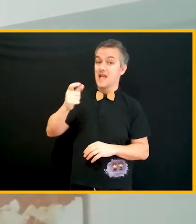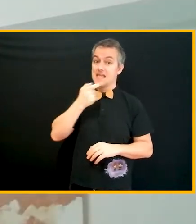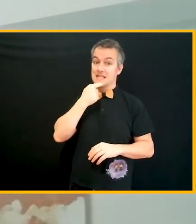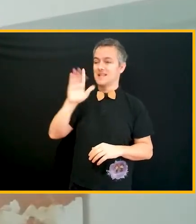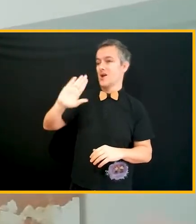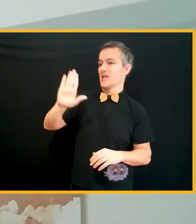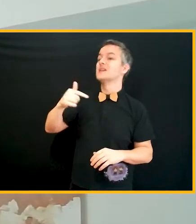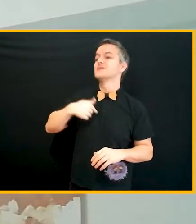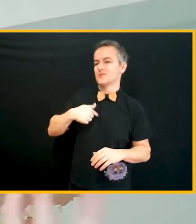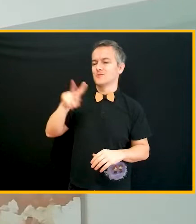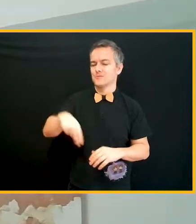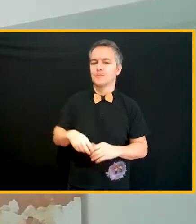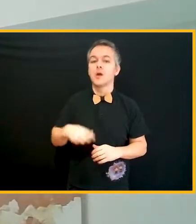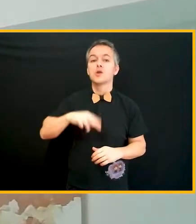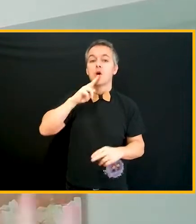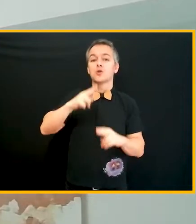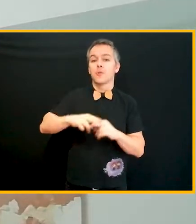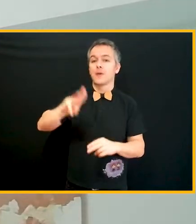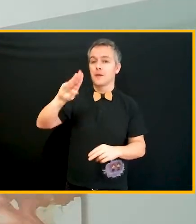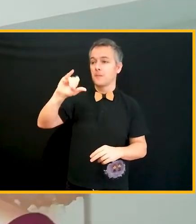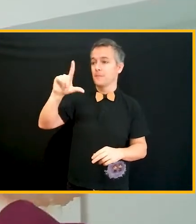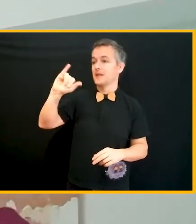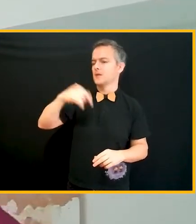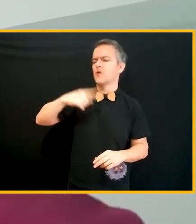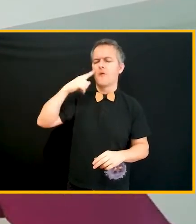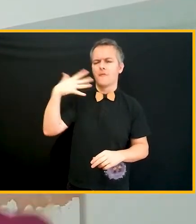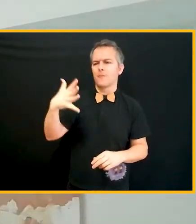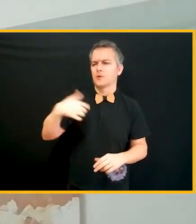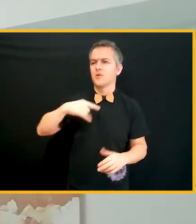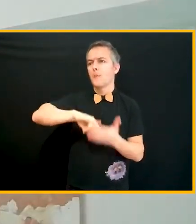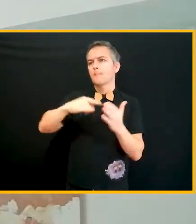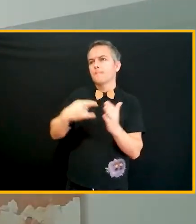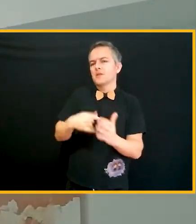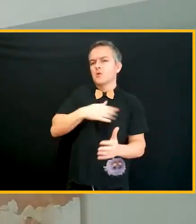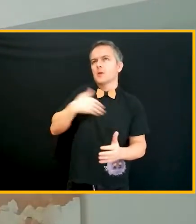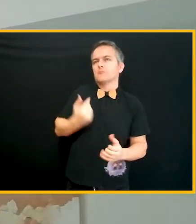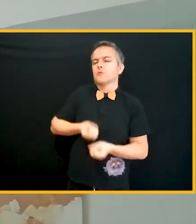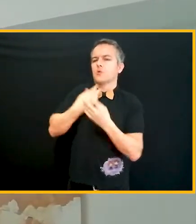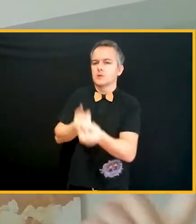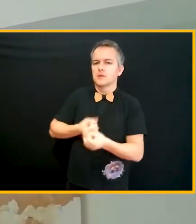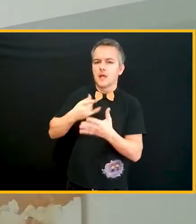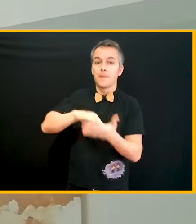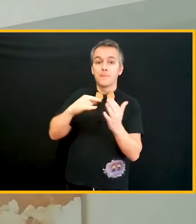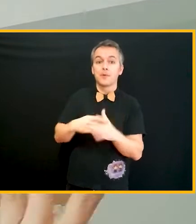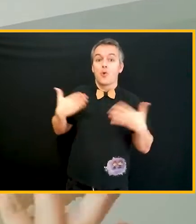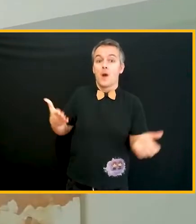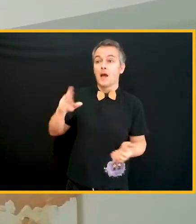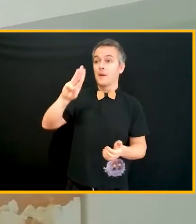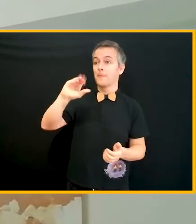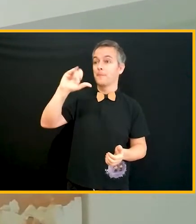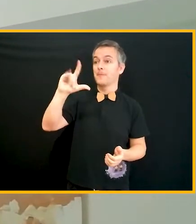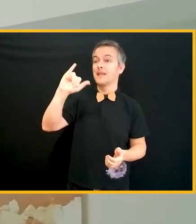Hola, people. Sí, yo soy Pili, la famosa. Vale, vengo a hablaros de mi método Pili, ¿vale? Somos Pili y